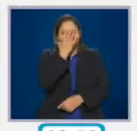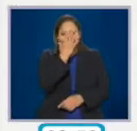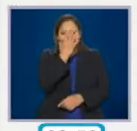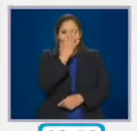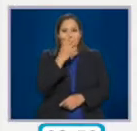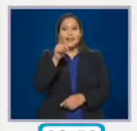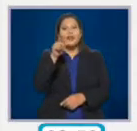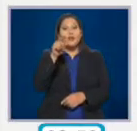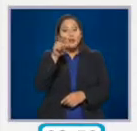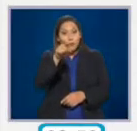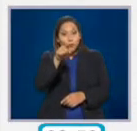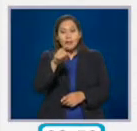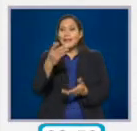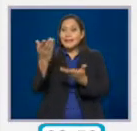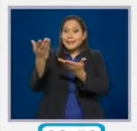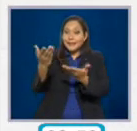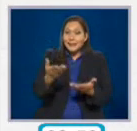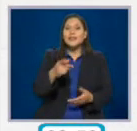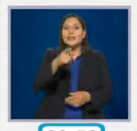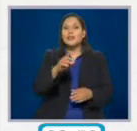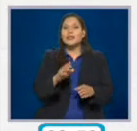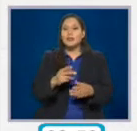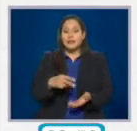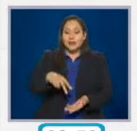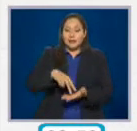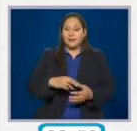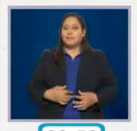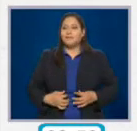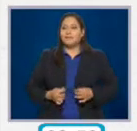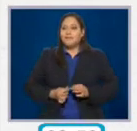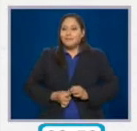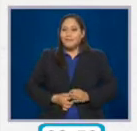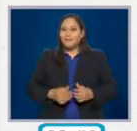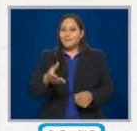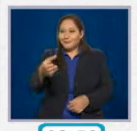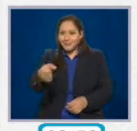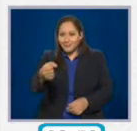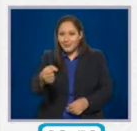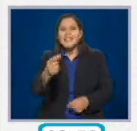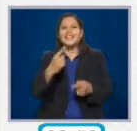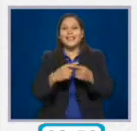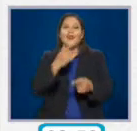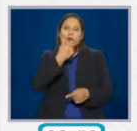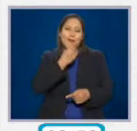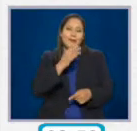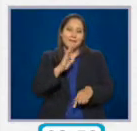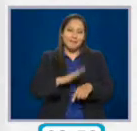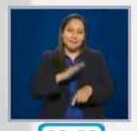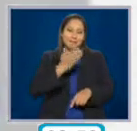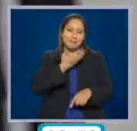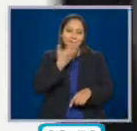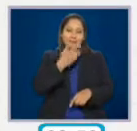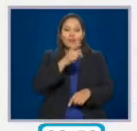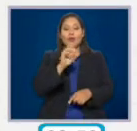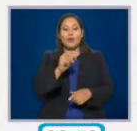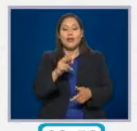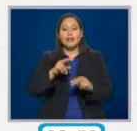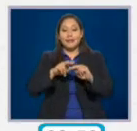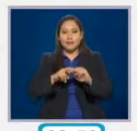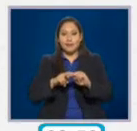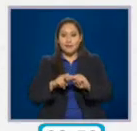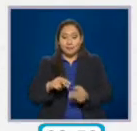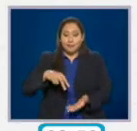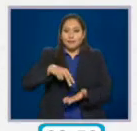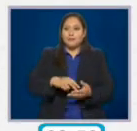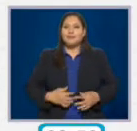cuando vamos a recibir a alguien, lo primero que hacemos es abrocharnos el saco, sobre todo los caballeros, Sí, ¿no? sí, sí. O cuando estás sentado y te levantas, lo primero que haces